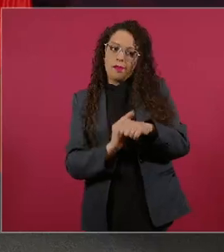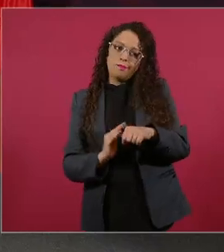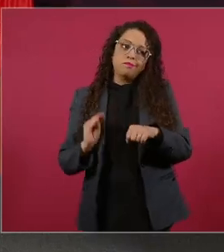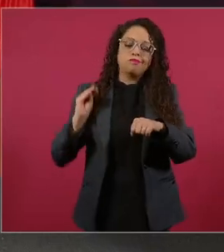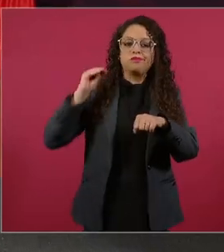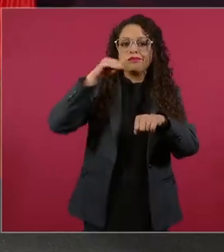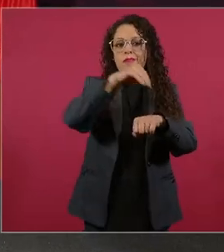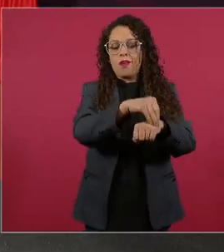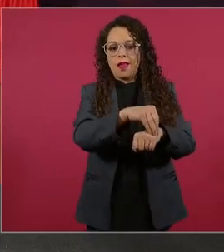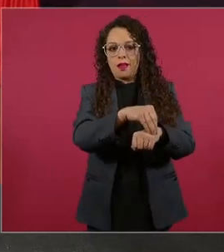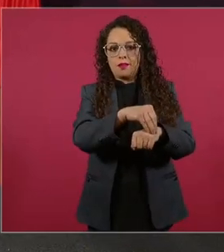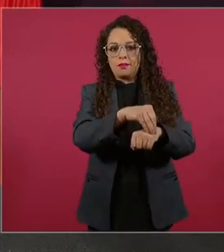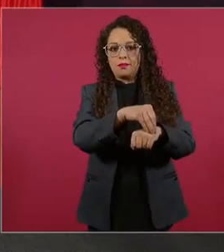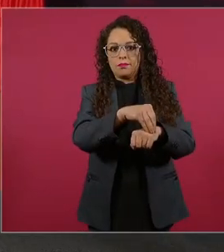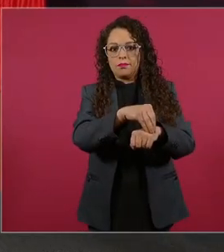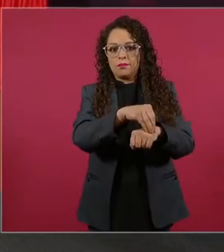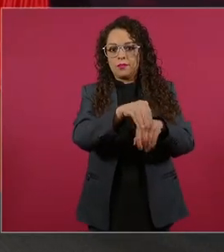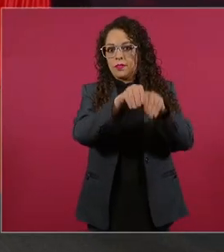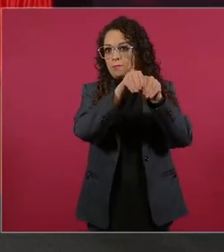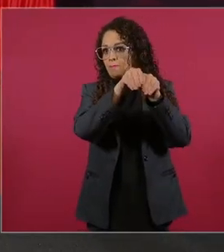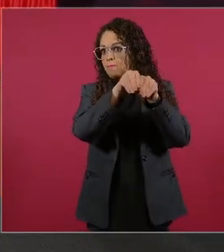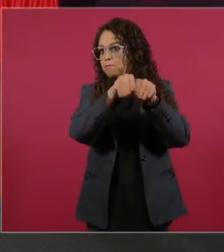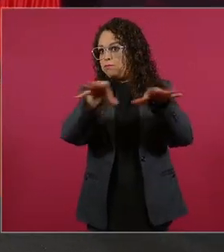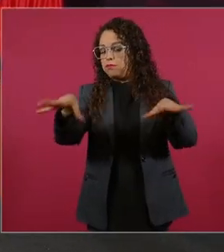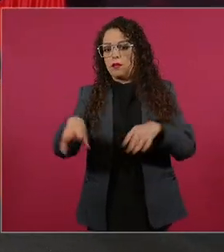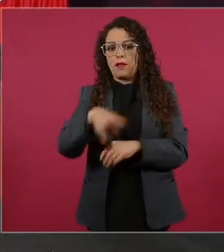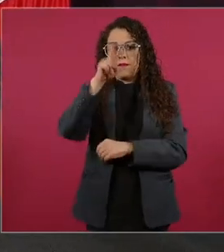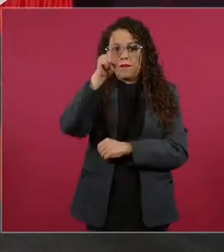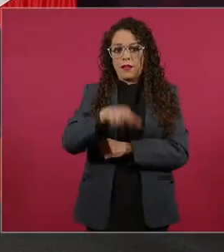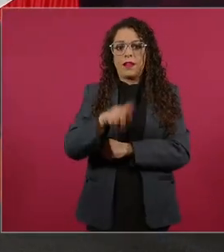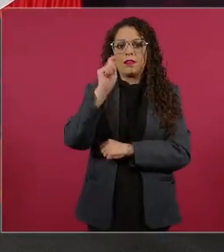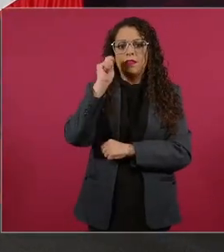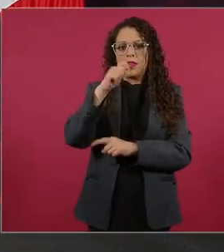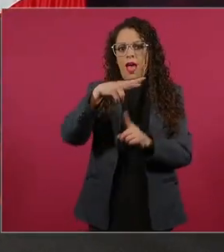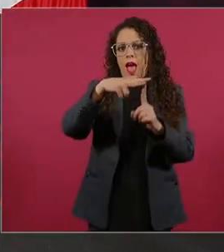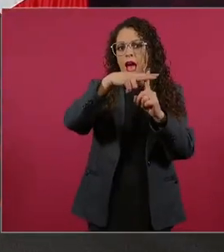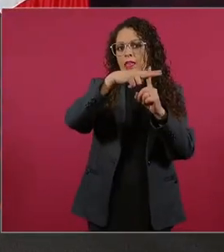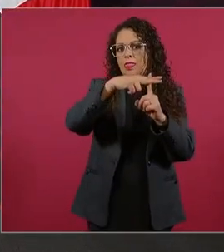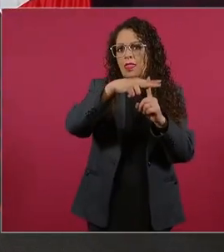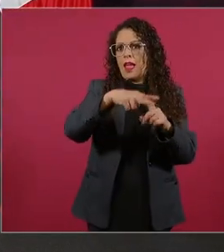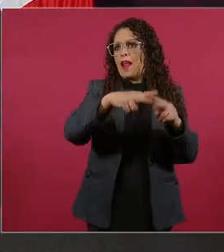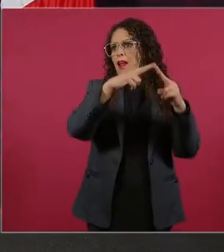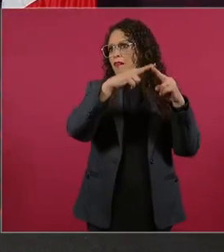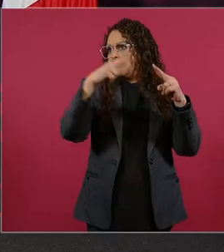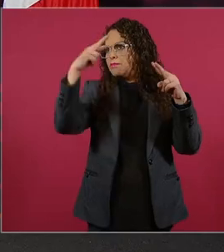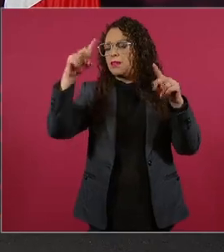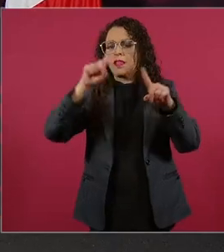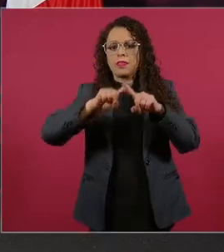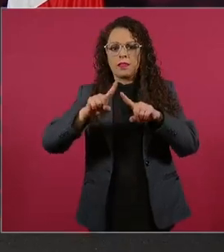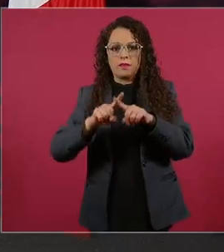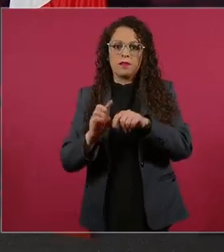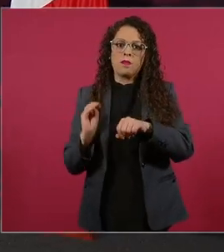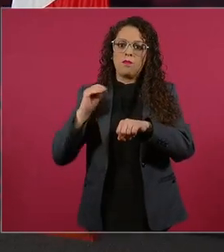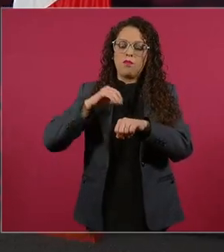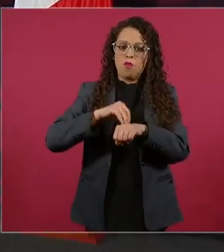construyendo muchísimas antenas, se está,